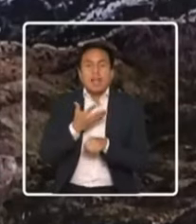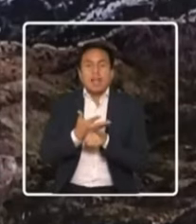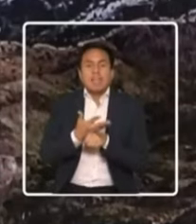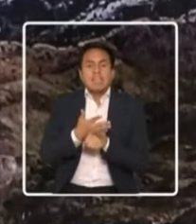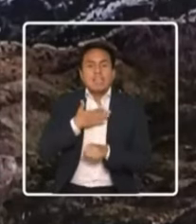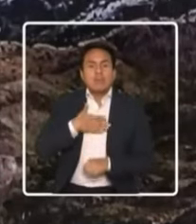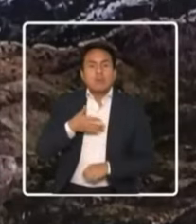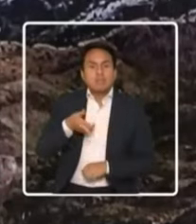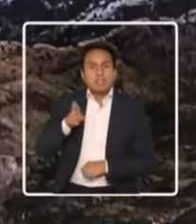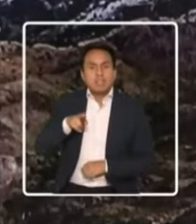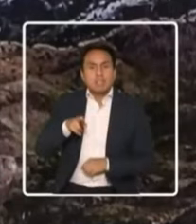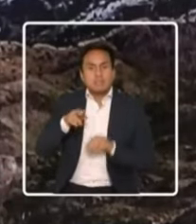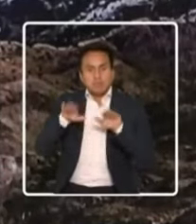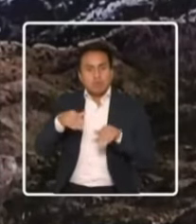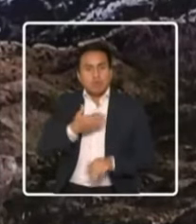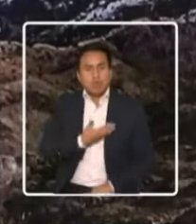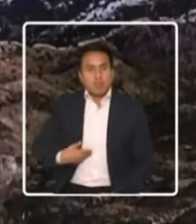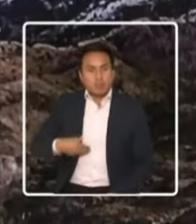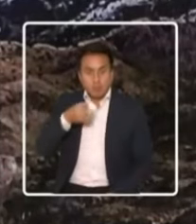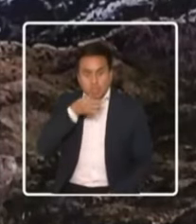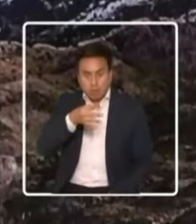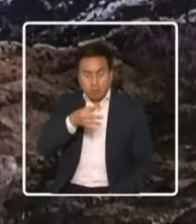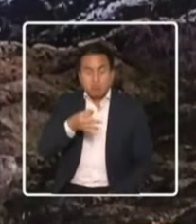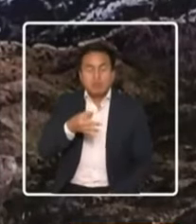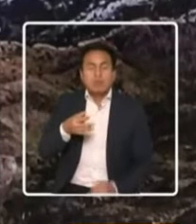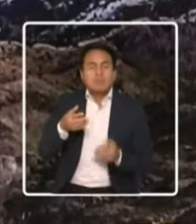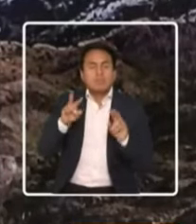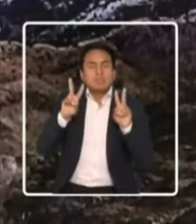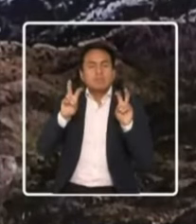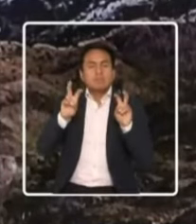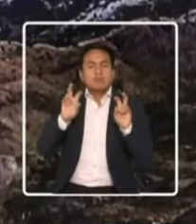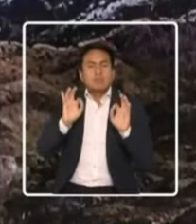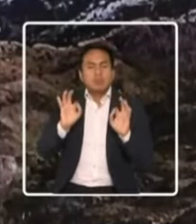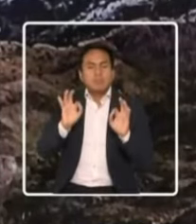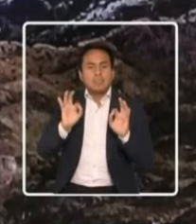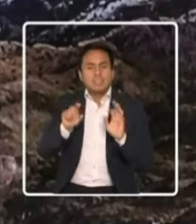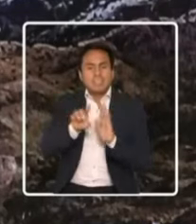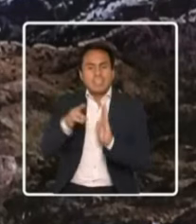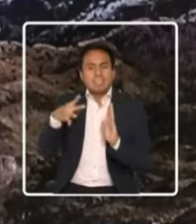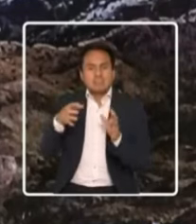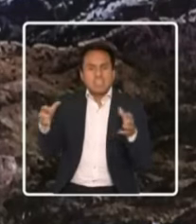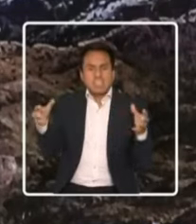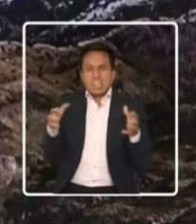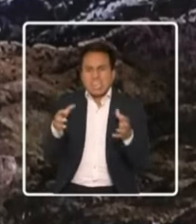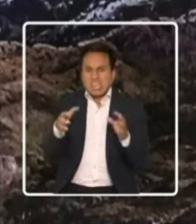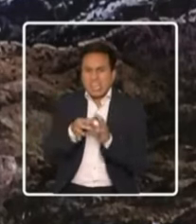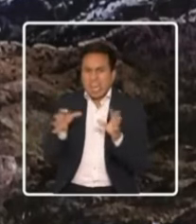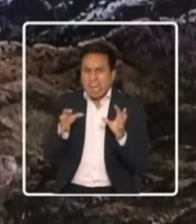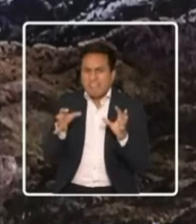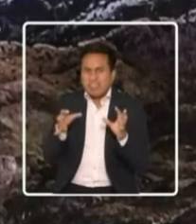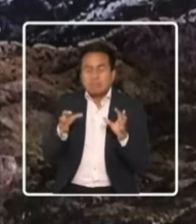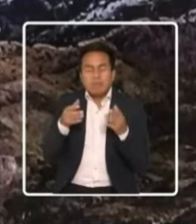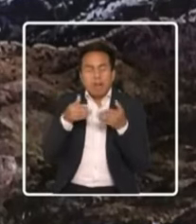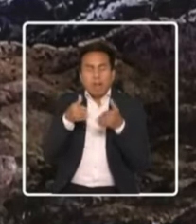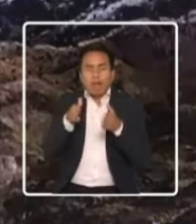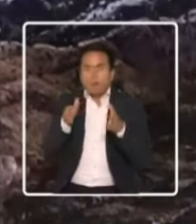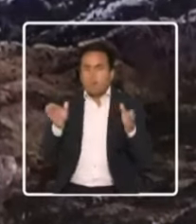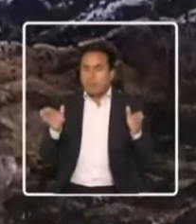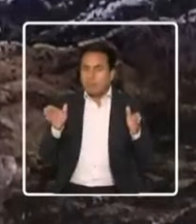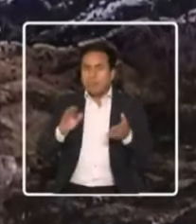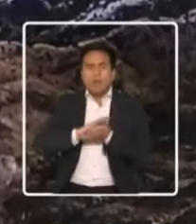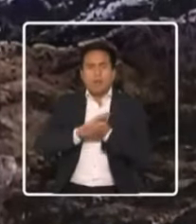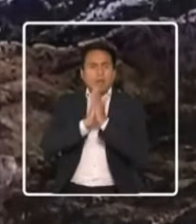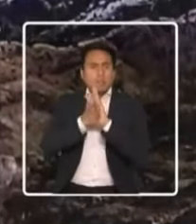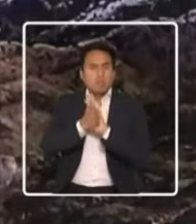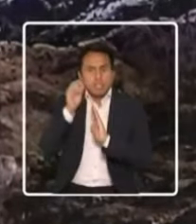Y quiero reiterar la afirmación del gobierno. El gobierno, en esta materia, particularmente en delitos graves, está abierto a